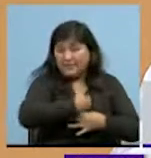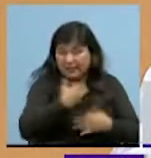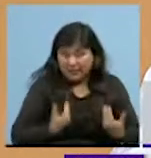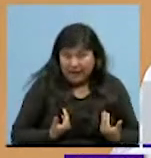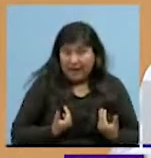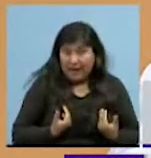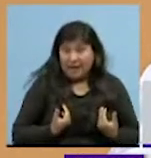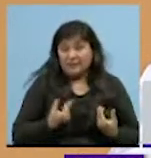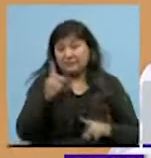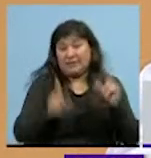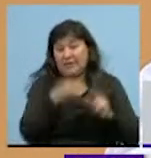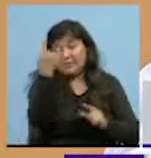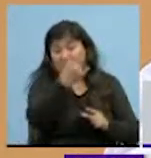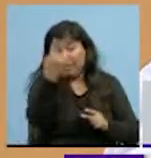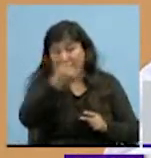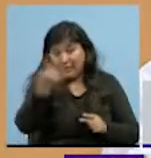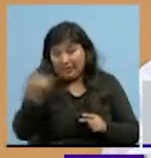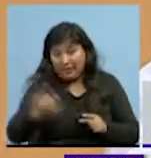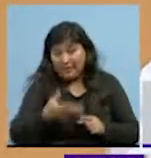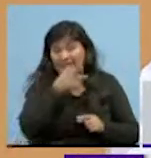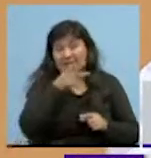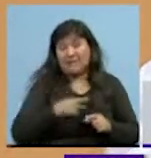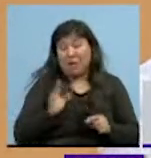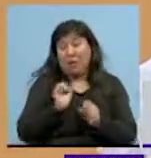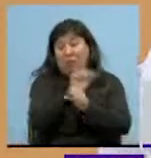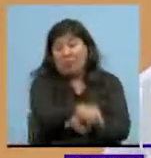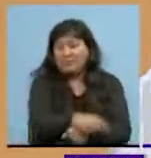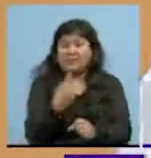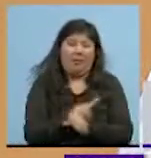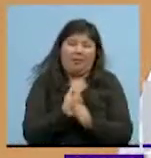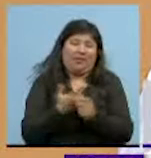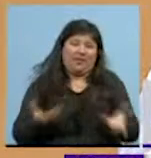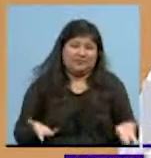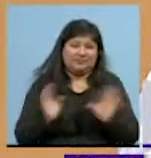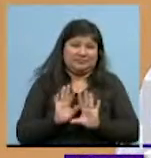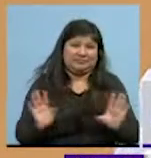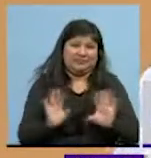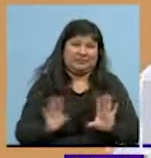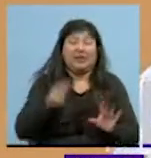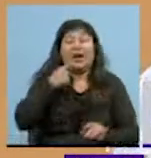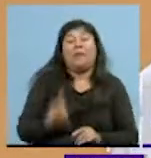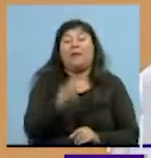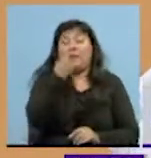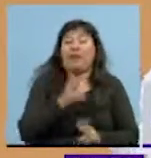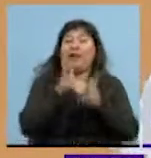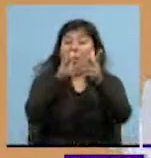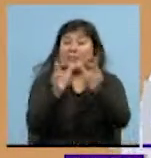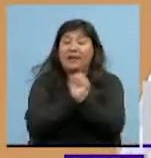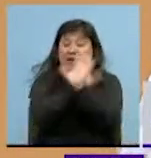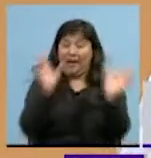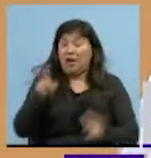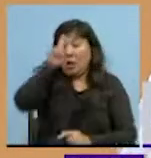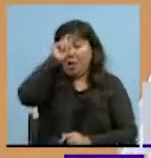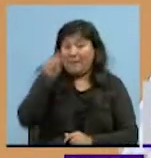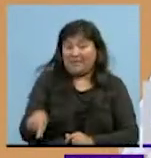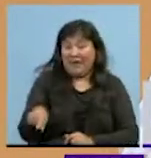algo como esto, que el hospital se puede cerrar. Primero, porque no era intención del gobierno, yo creo, ni del ministro a quien